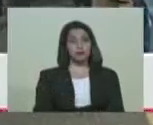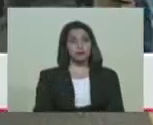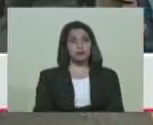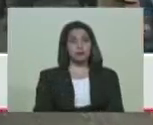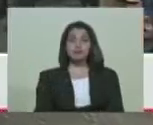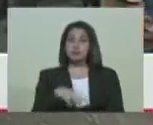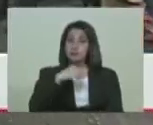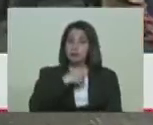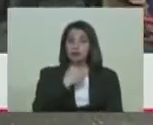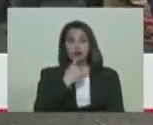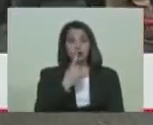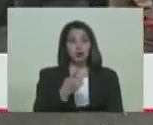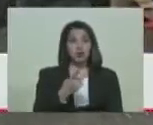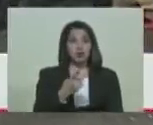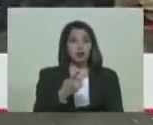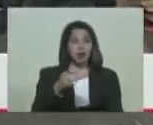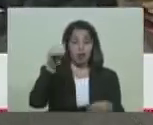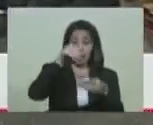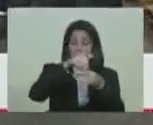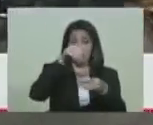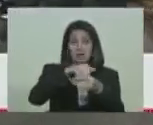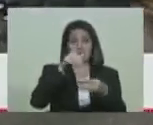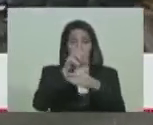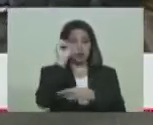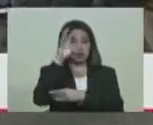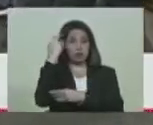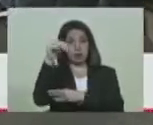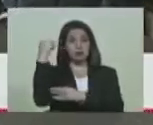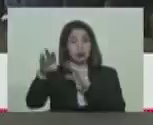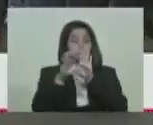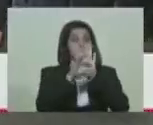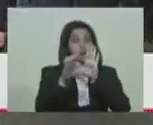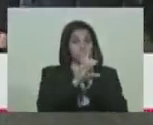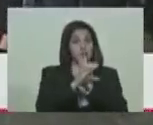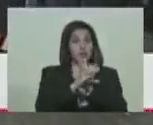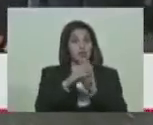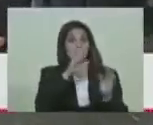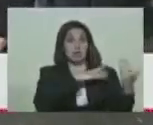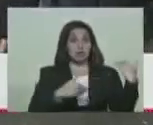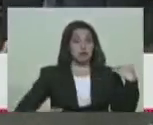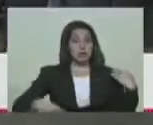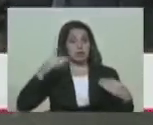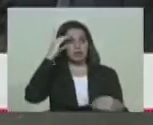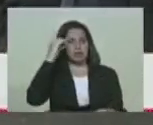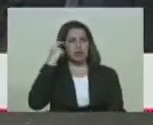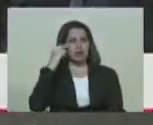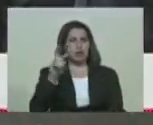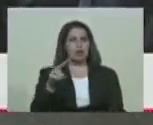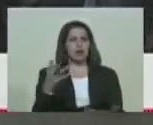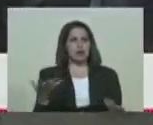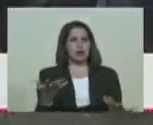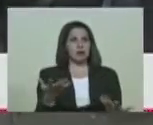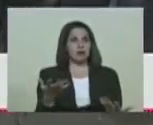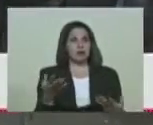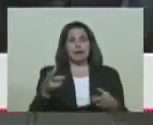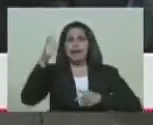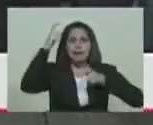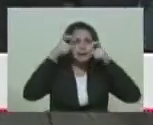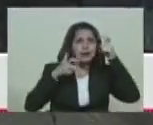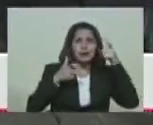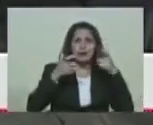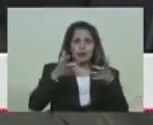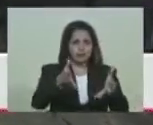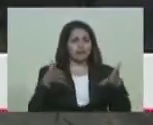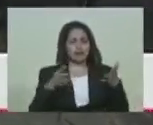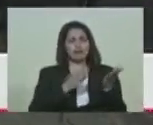Yo lo dije con motivo de la elección de la Asamblea Nacional Constituyente, señora presidenta, compañera. El chavismo retomó el camino de